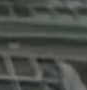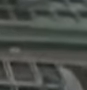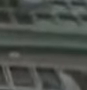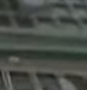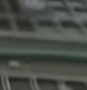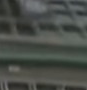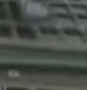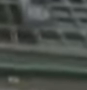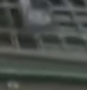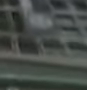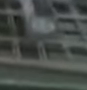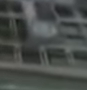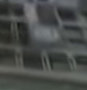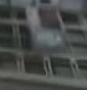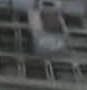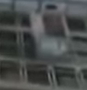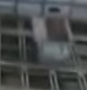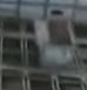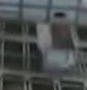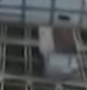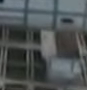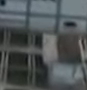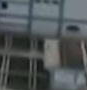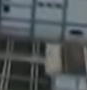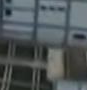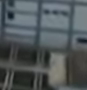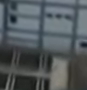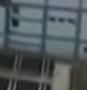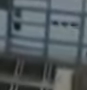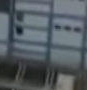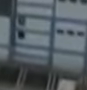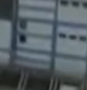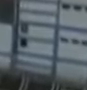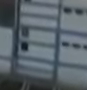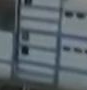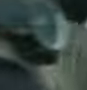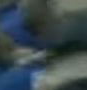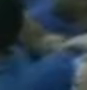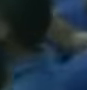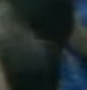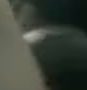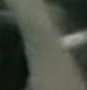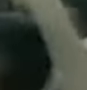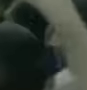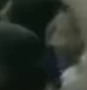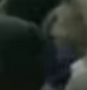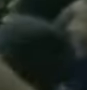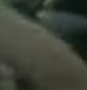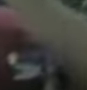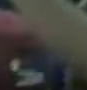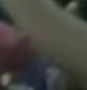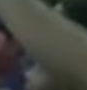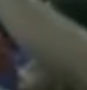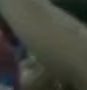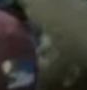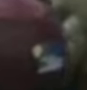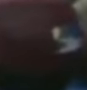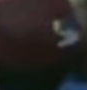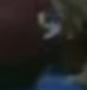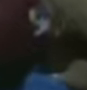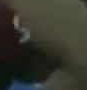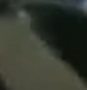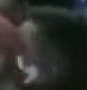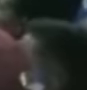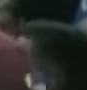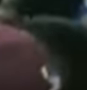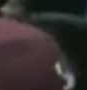potabilizadora complejo hidrológico batalla de carabobo vemos como en estos momentos comparte con los trabajadores y trabajadoras se toma un